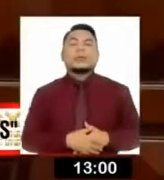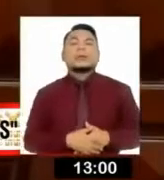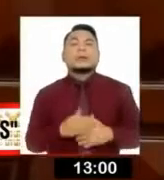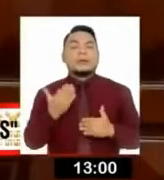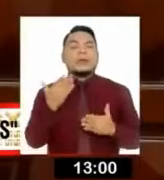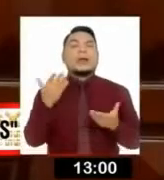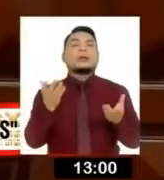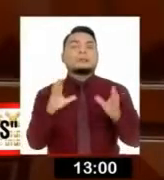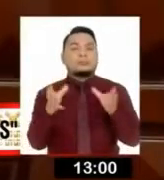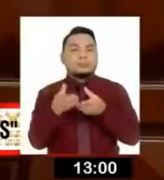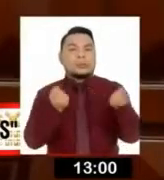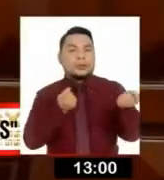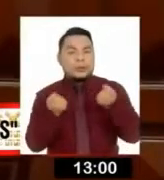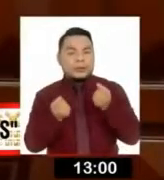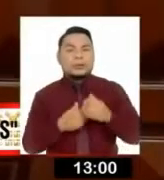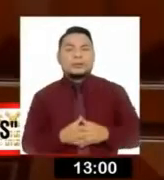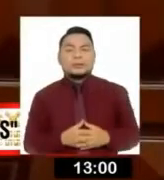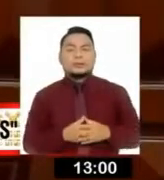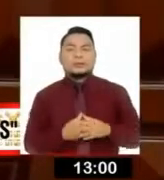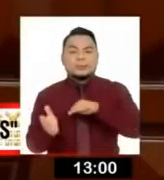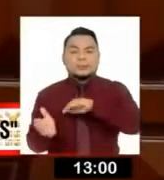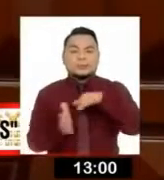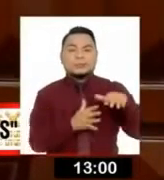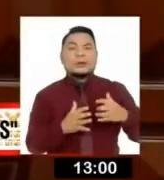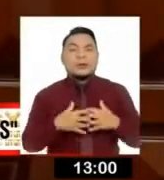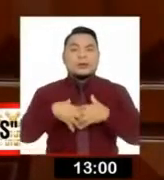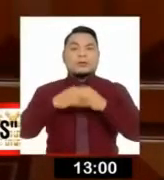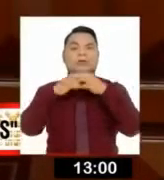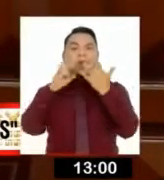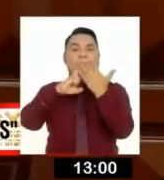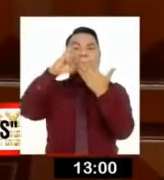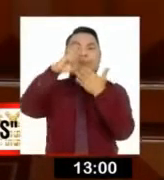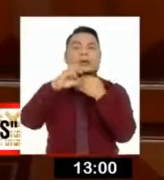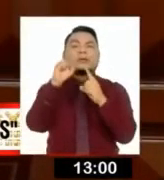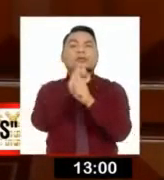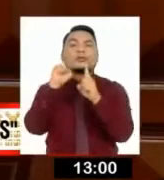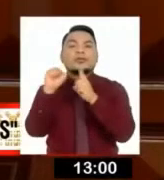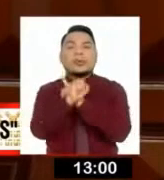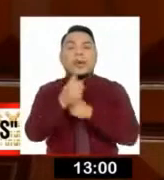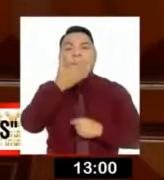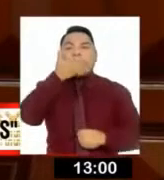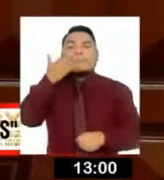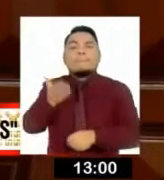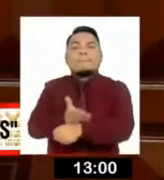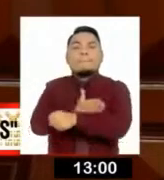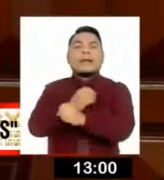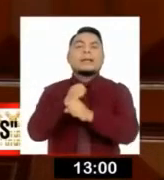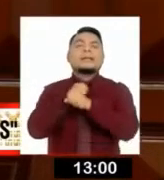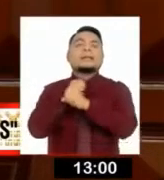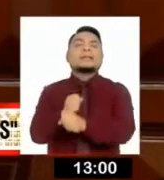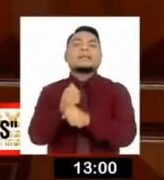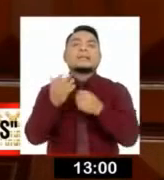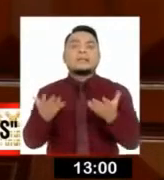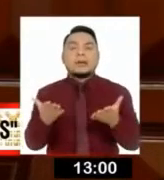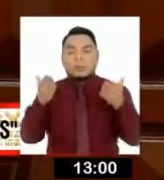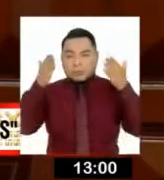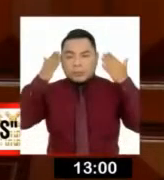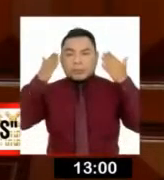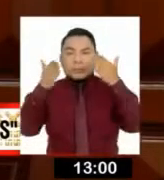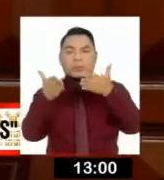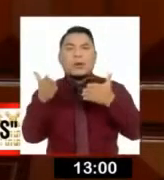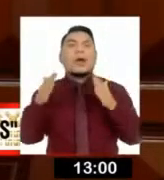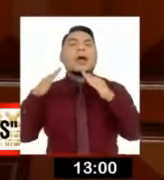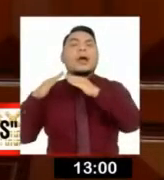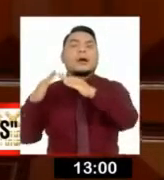niveles de gobierno. Se fortalecerán los programas sociales y se buscará mejorar el sistema de focalización